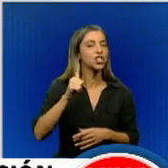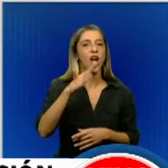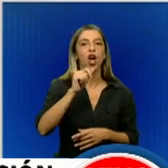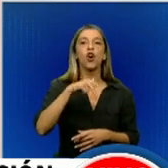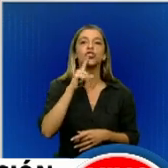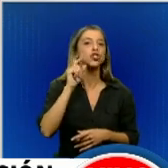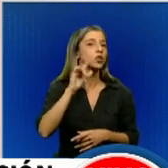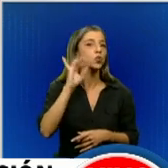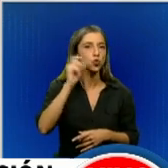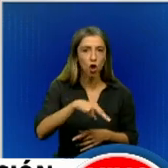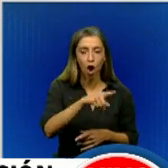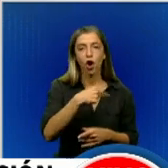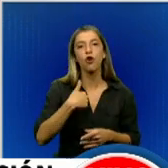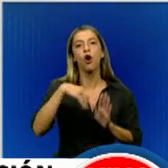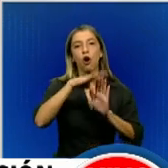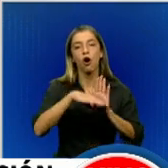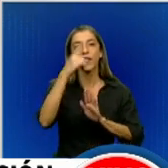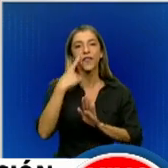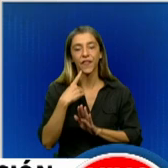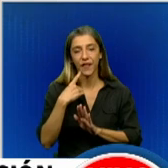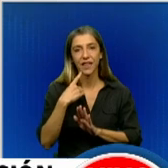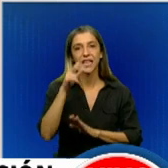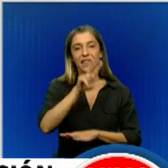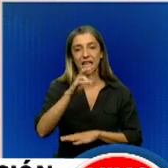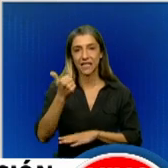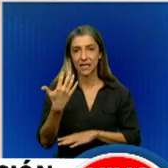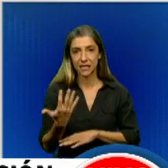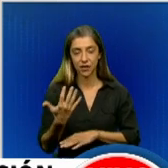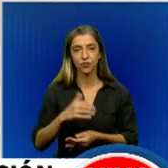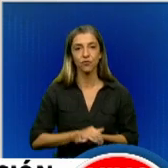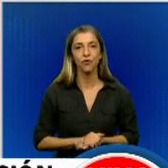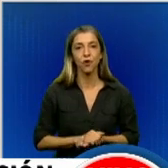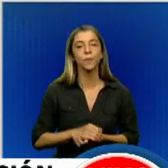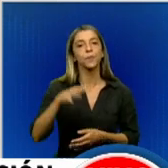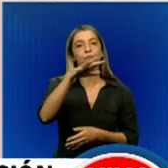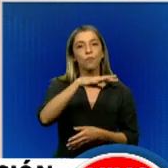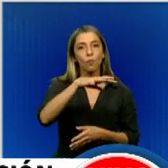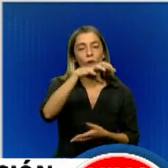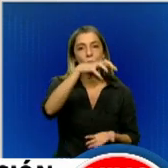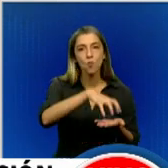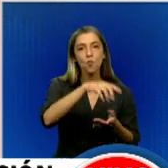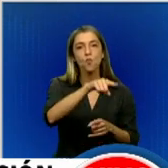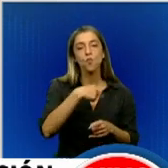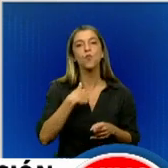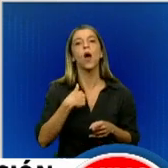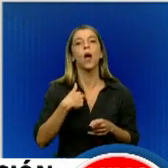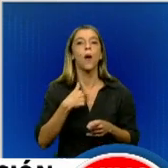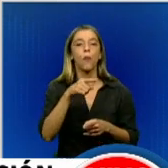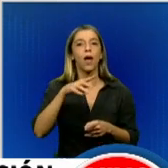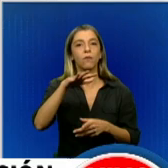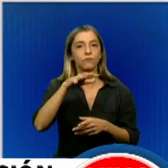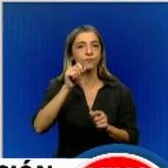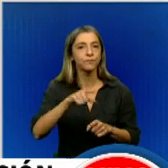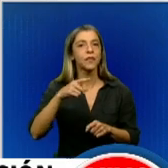orden del día 365 inmueble a la municipalidad de puerto deseado